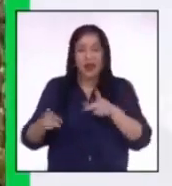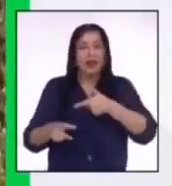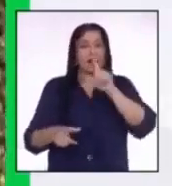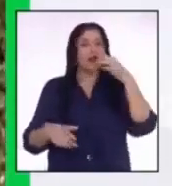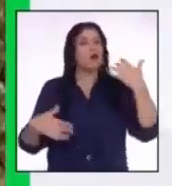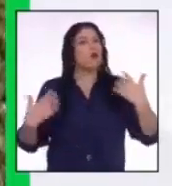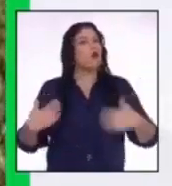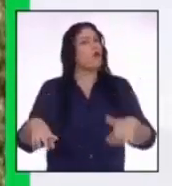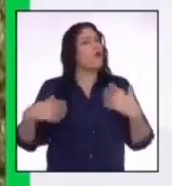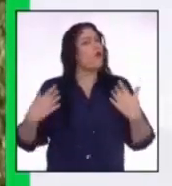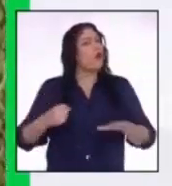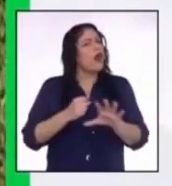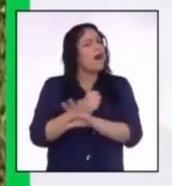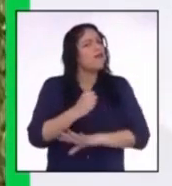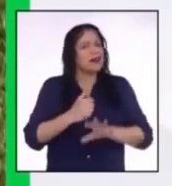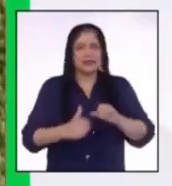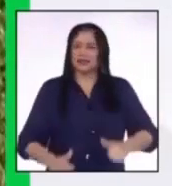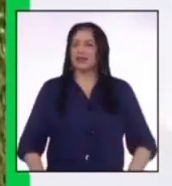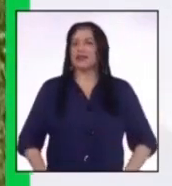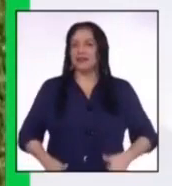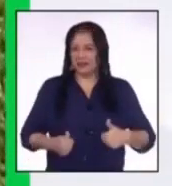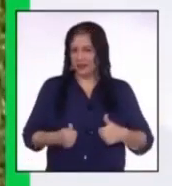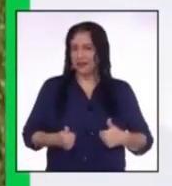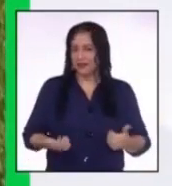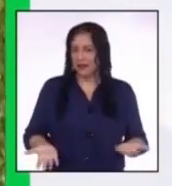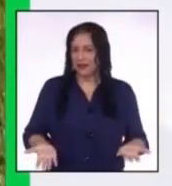es la esencia de la vida